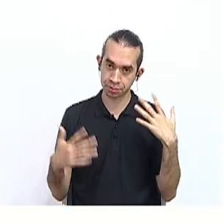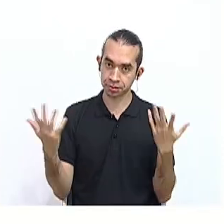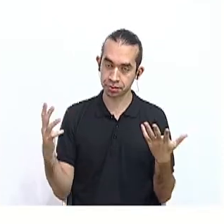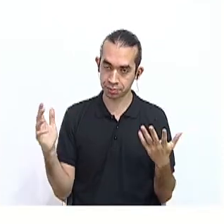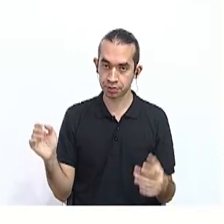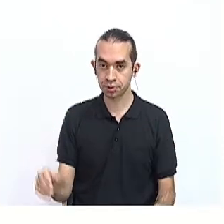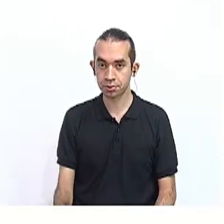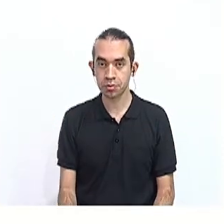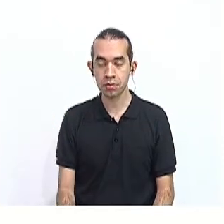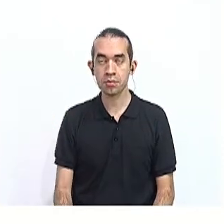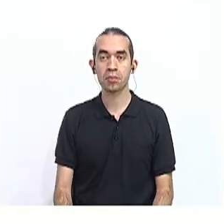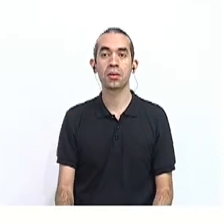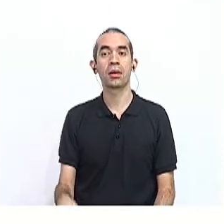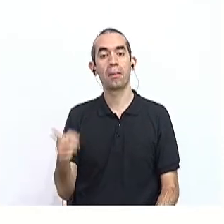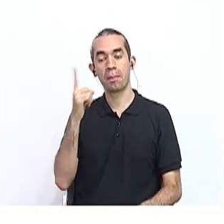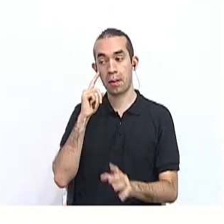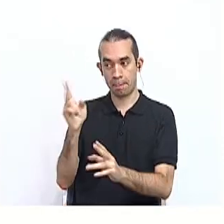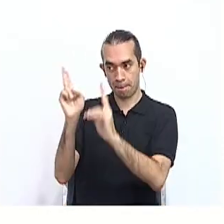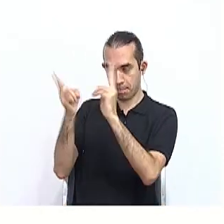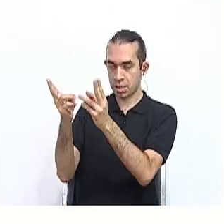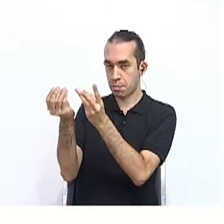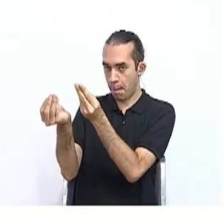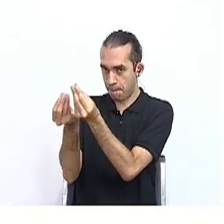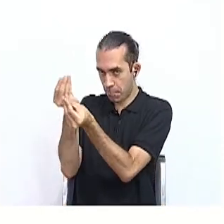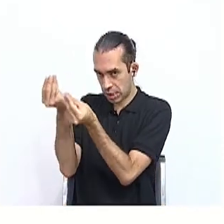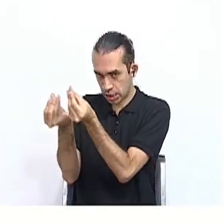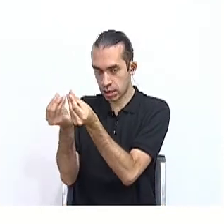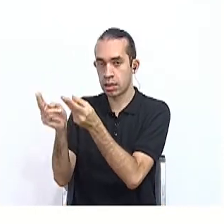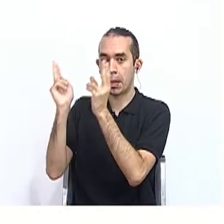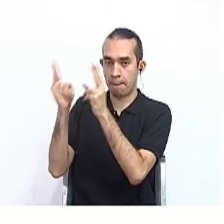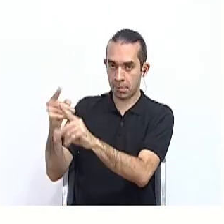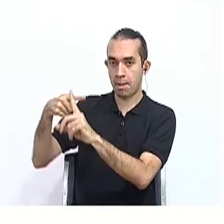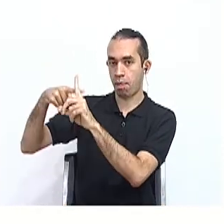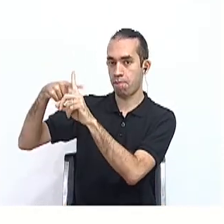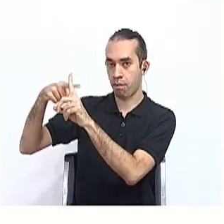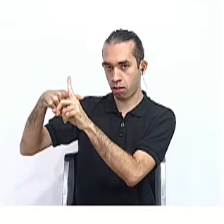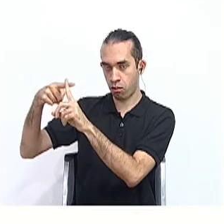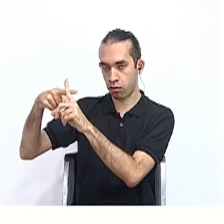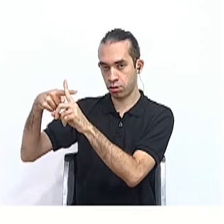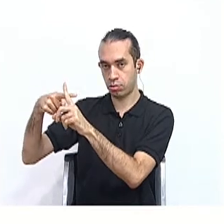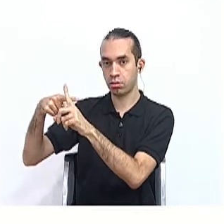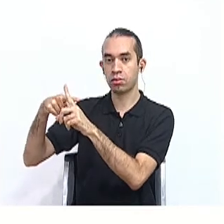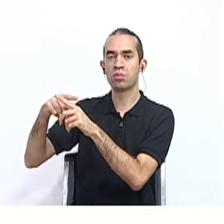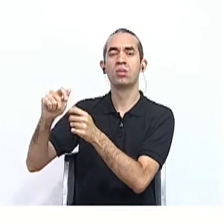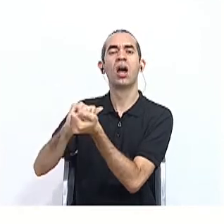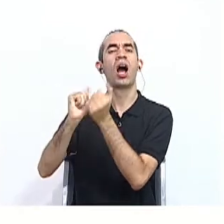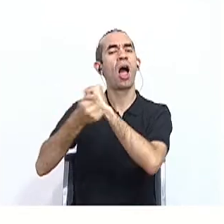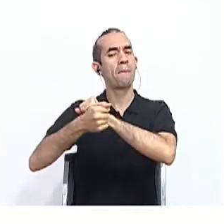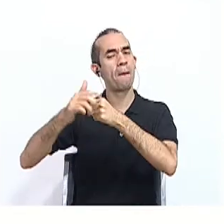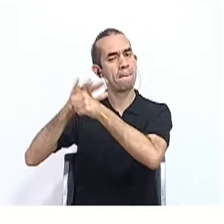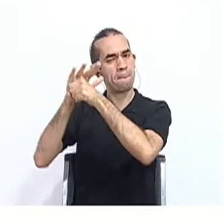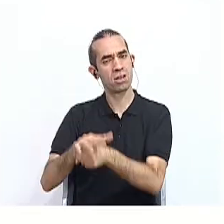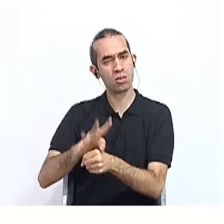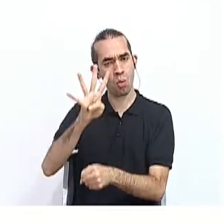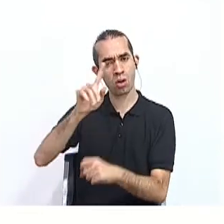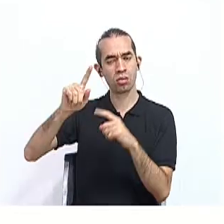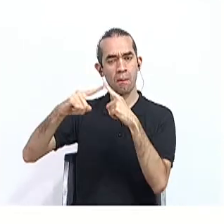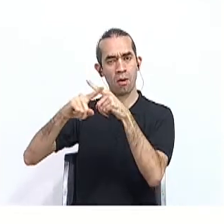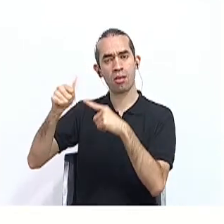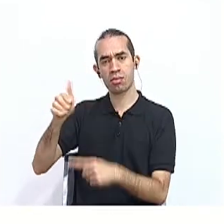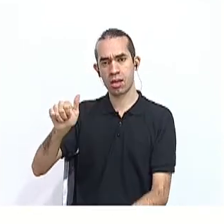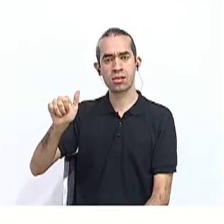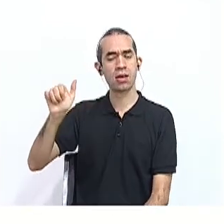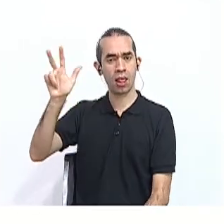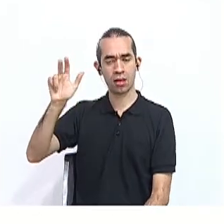si se mantiene la masa y la temperatura constantes a una presión de 4 por 10 a la 3 newton por